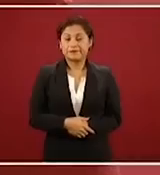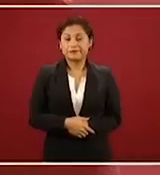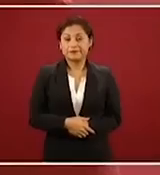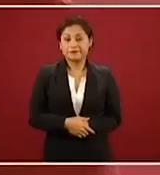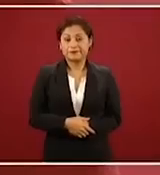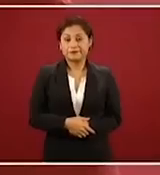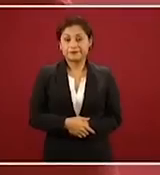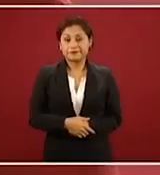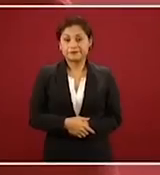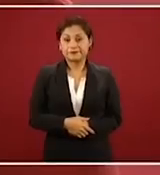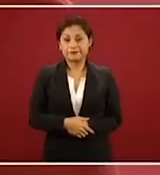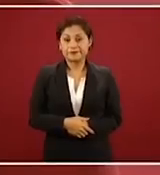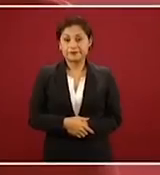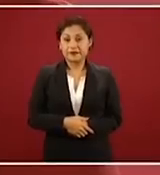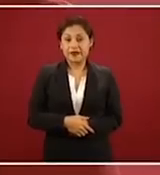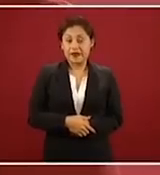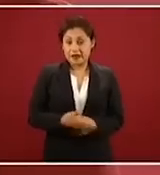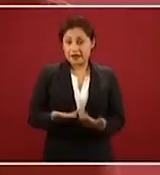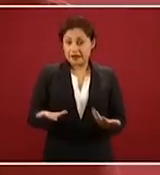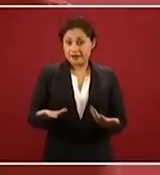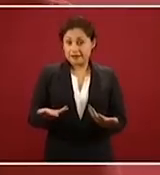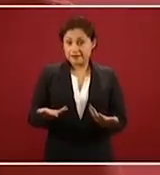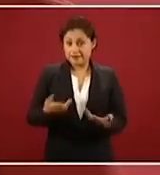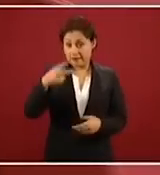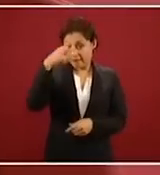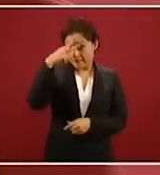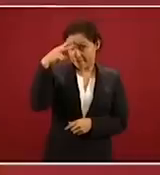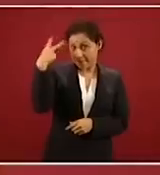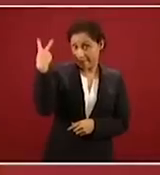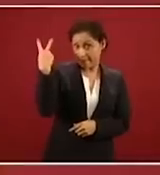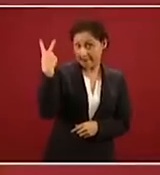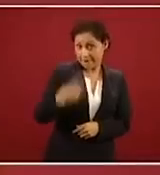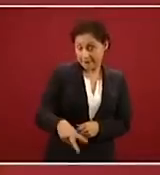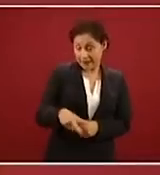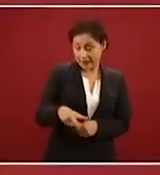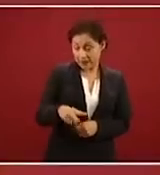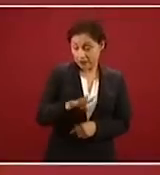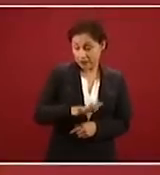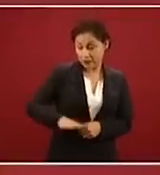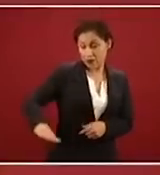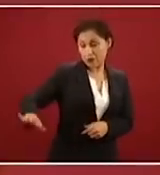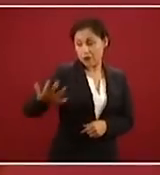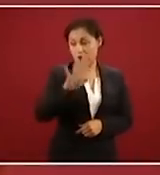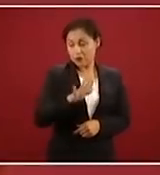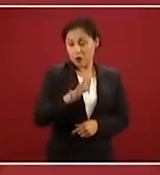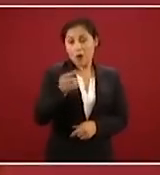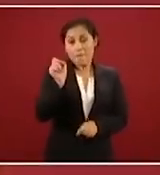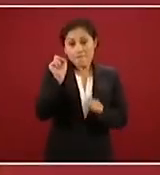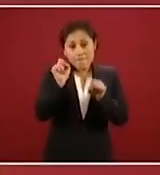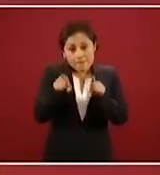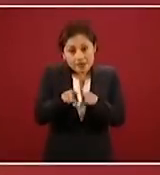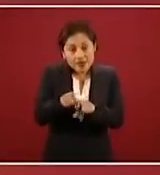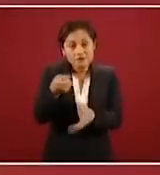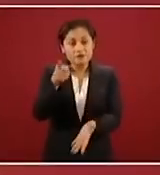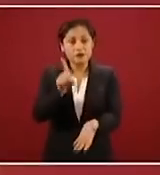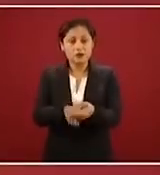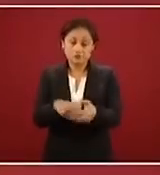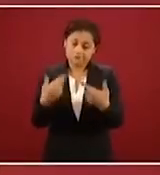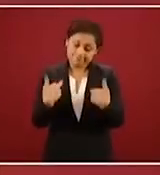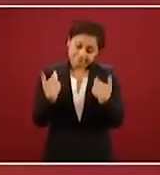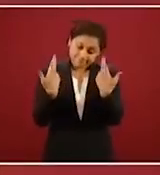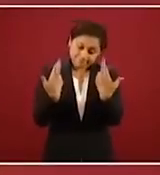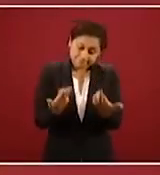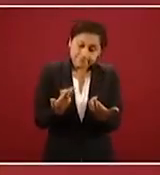del pueblo de México, para el pueblo de México.